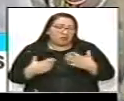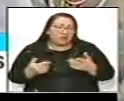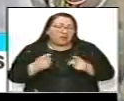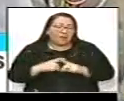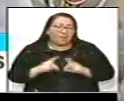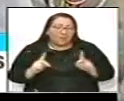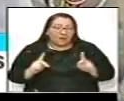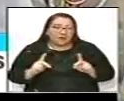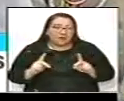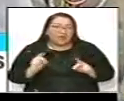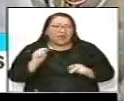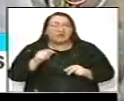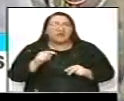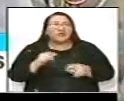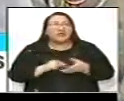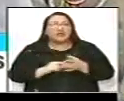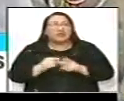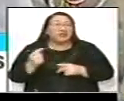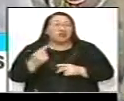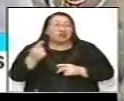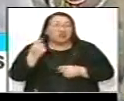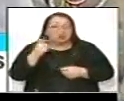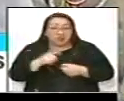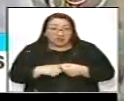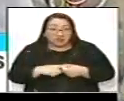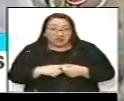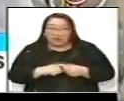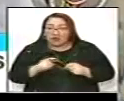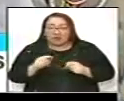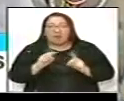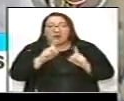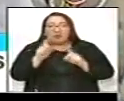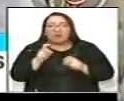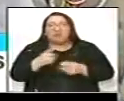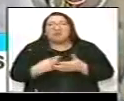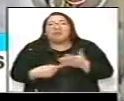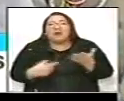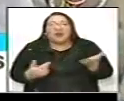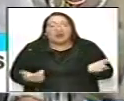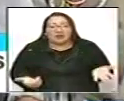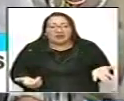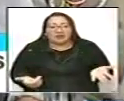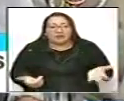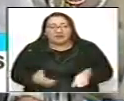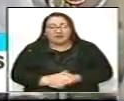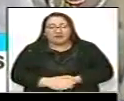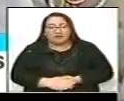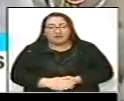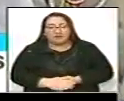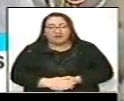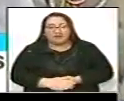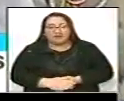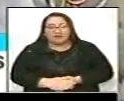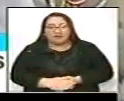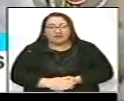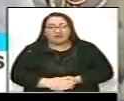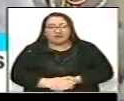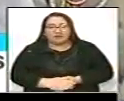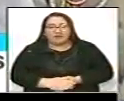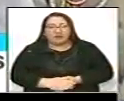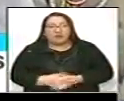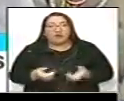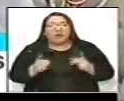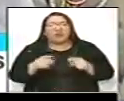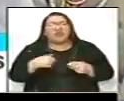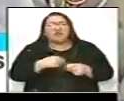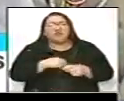pero la finalidad no es participar. La pregunta es ¿para qué? ¿Qué es lo que nos planteamos cuando